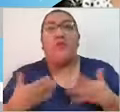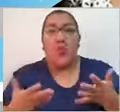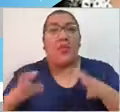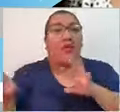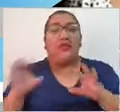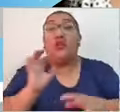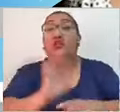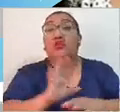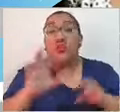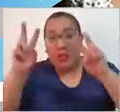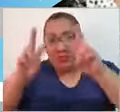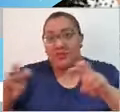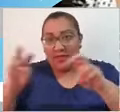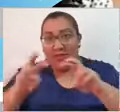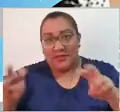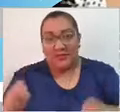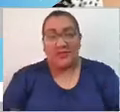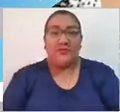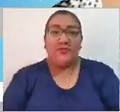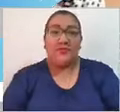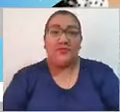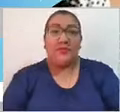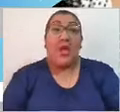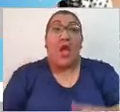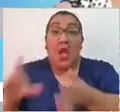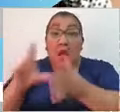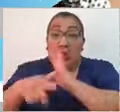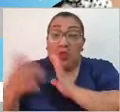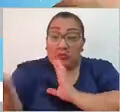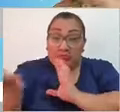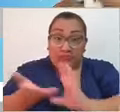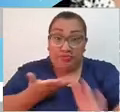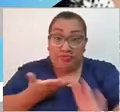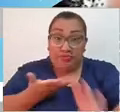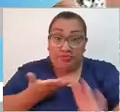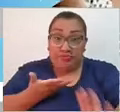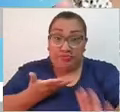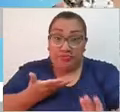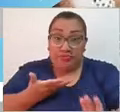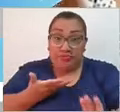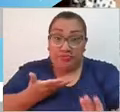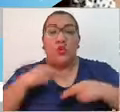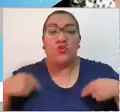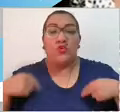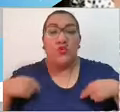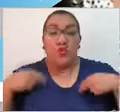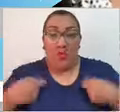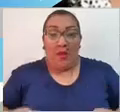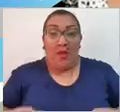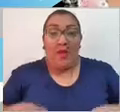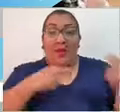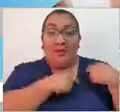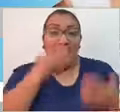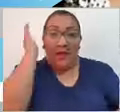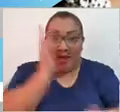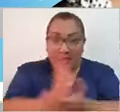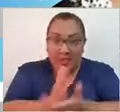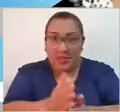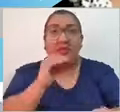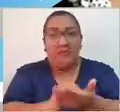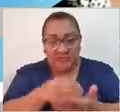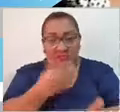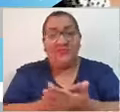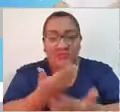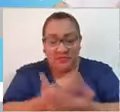su investigación, remitiendo luego a Recursos Humanos, que es la instancia que va a sancionar, y también hay una propuesta